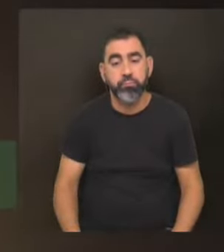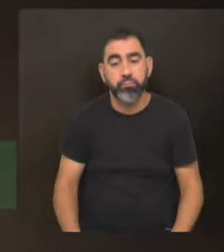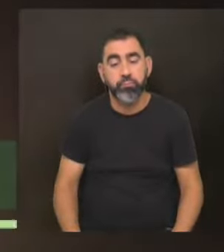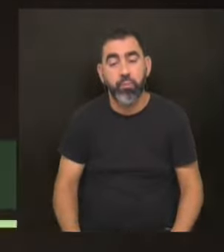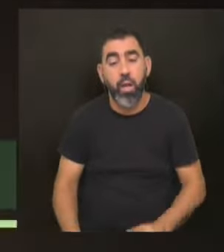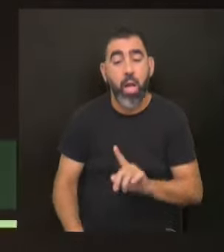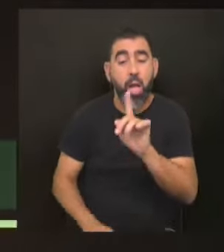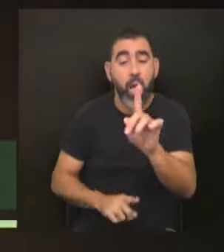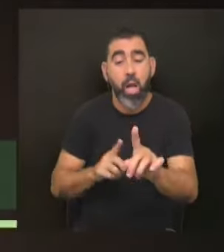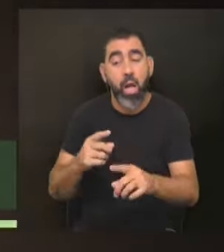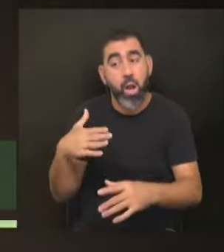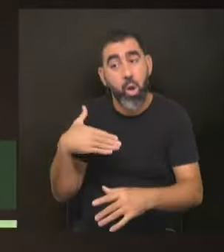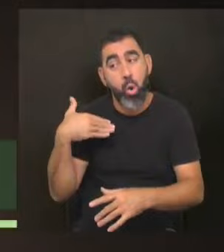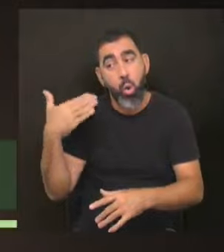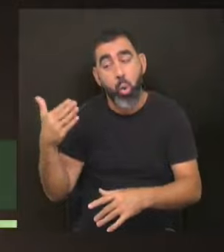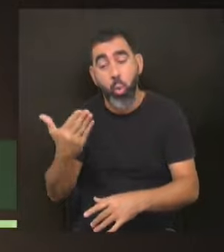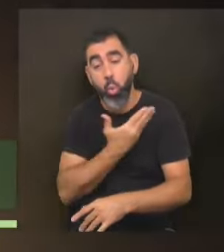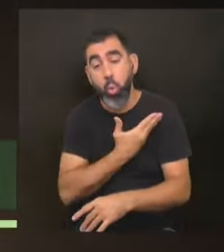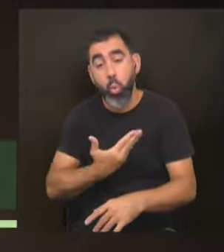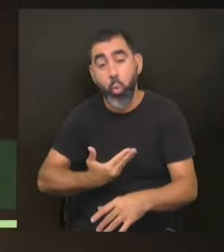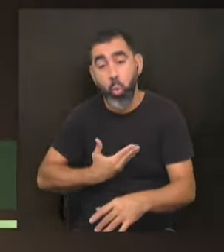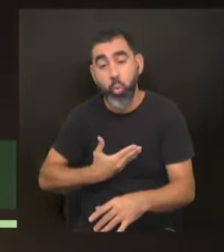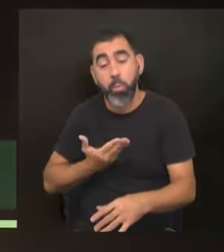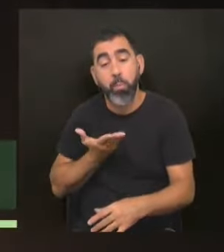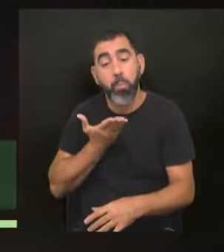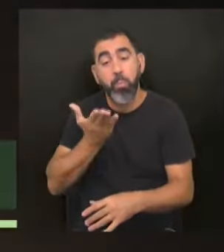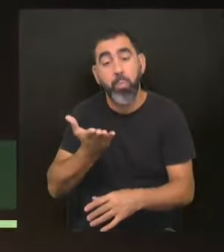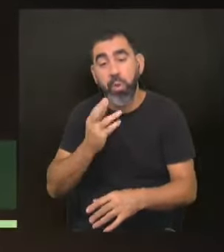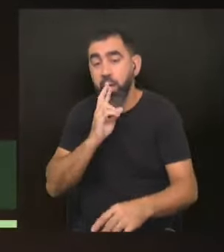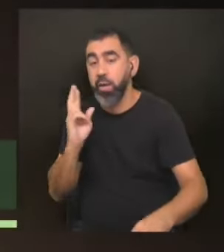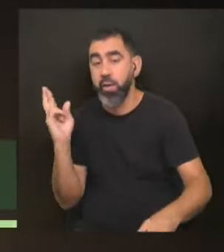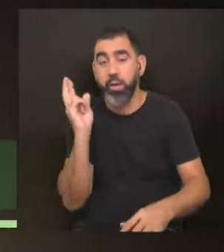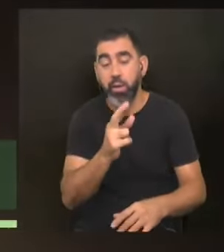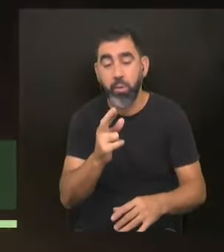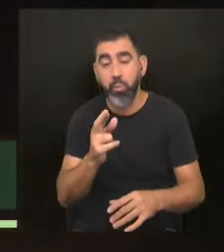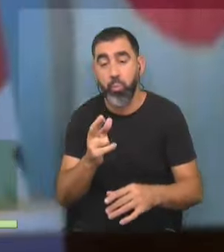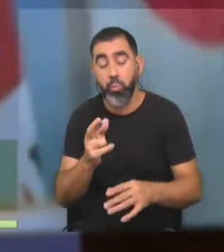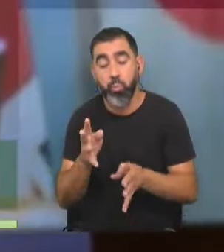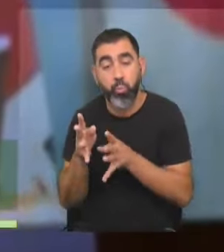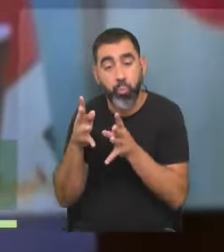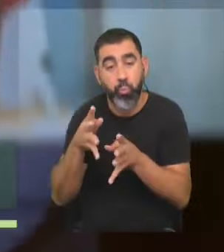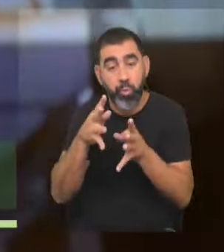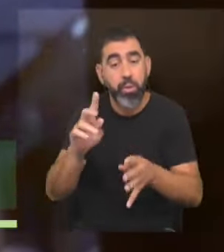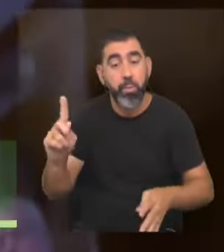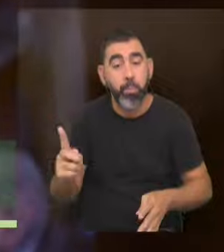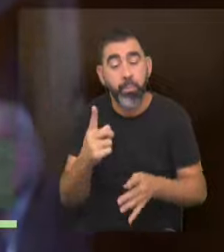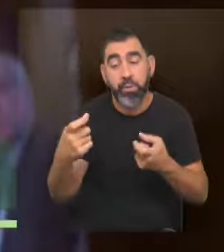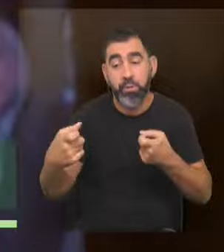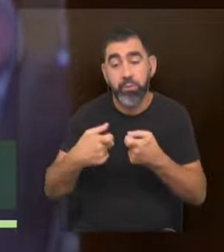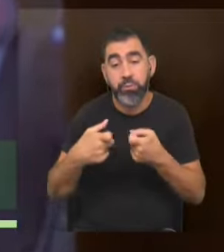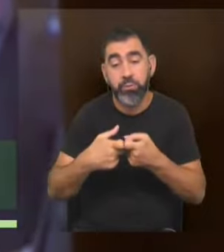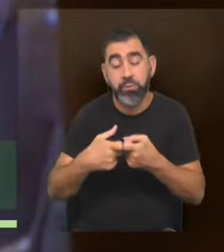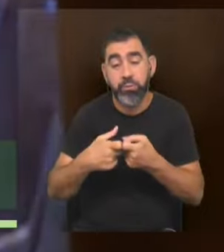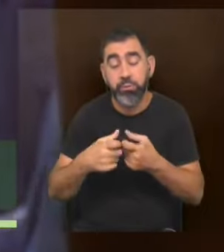algunos miembros ultraderechistas del gobierno de coalición han pedido una respuesta contundente del Estado hebreo el principal Aliado militar de